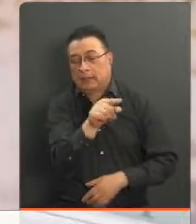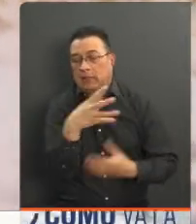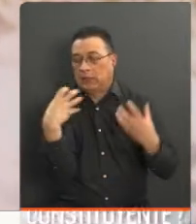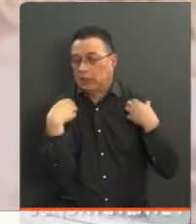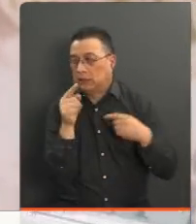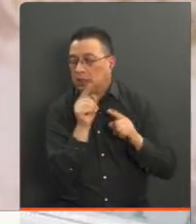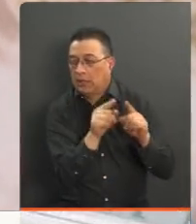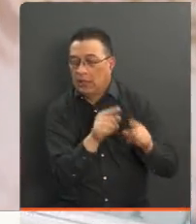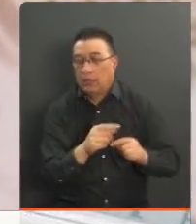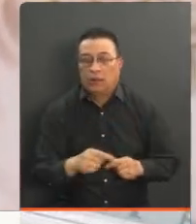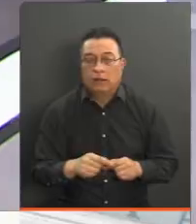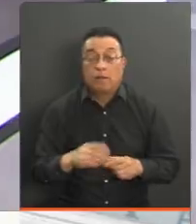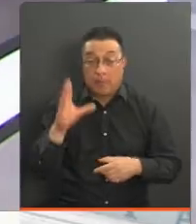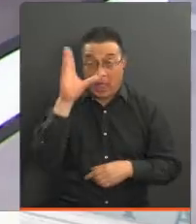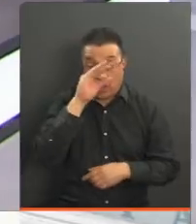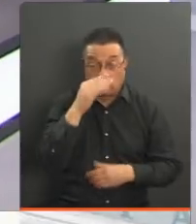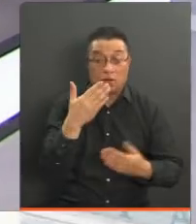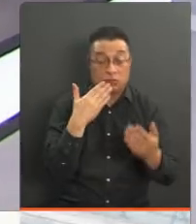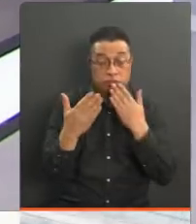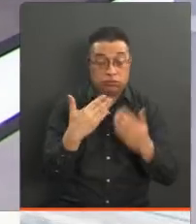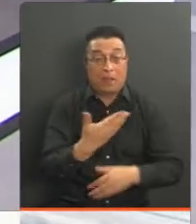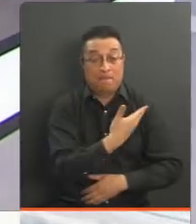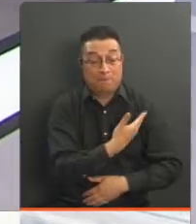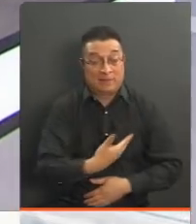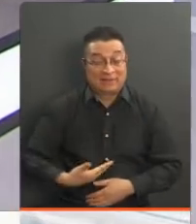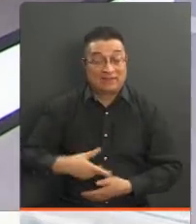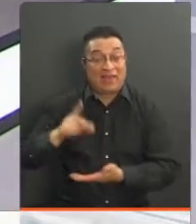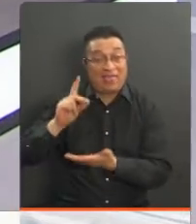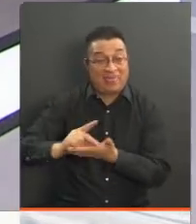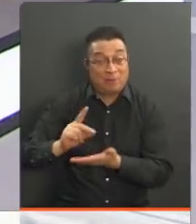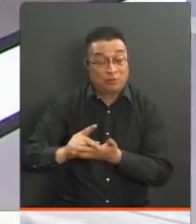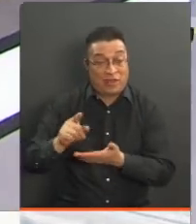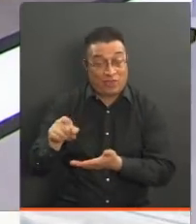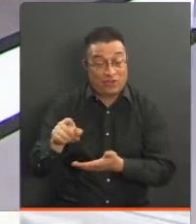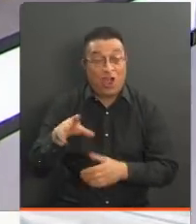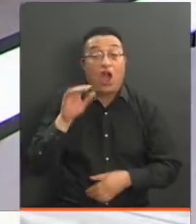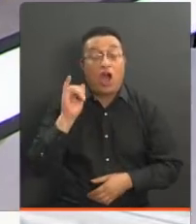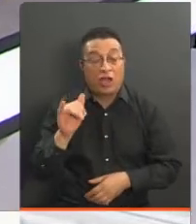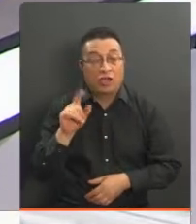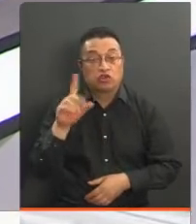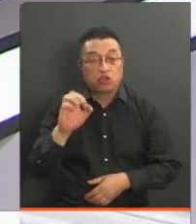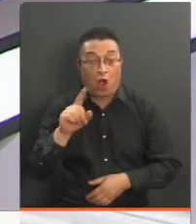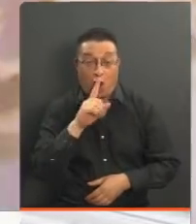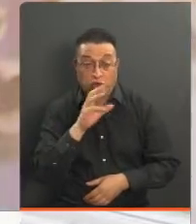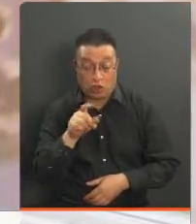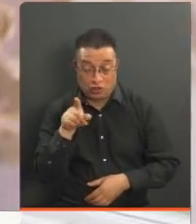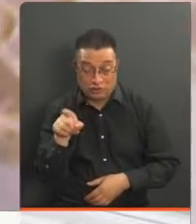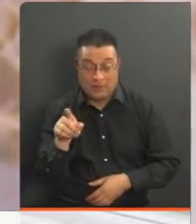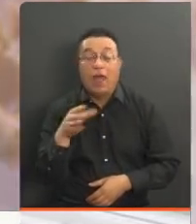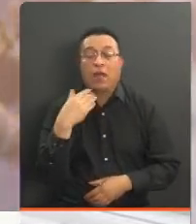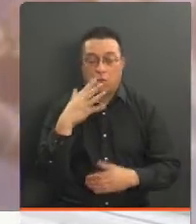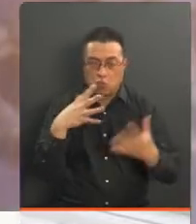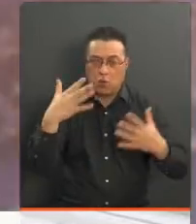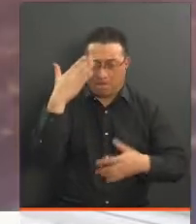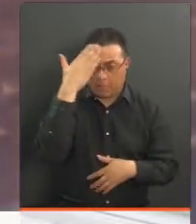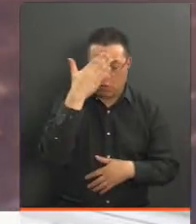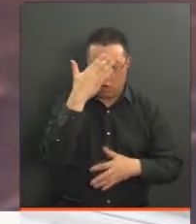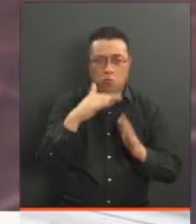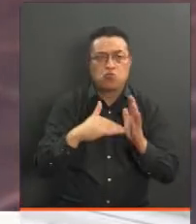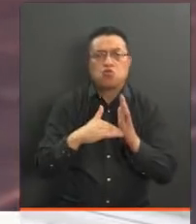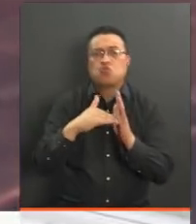polémicas. Anoche, Ramón, conversábamos con el presidente de la Cámara de Diputados, con Raúl Soto, que también se manifestó muy preocupado por el alza del rechazo y